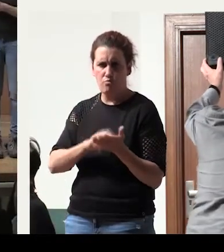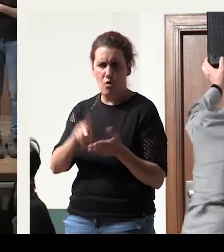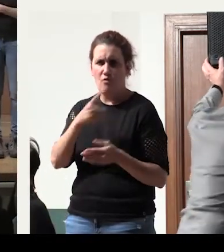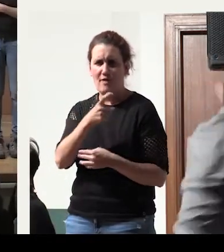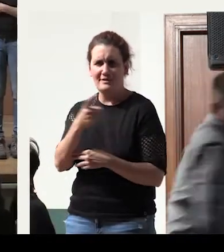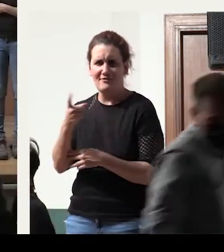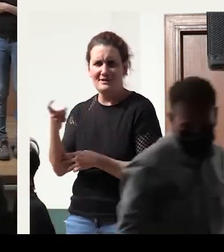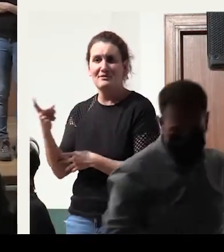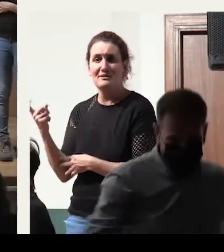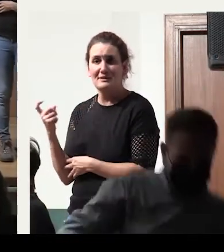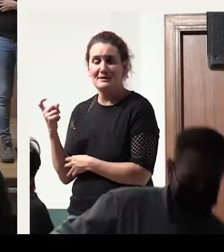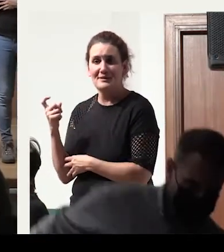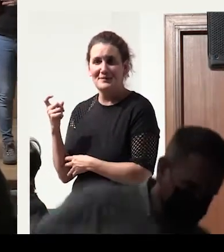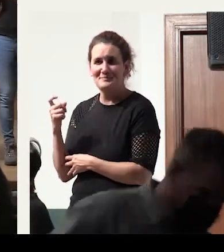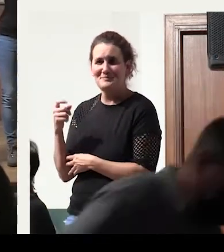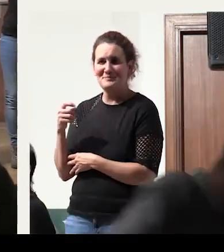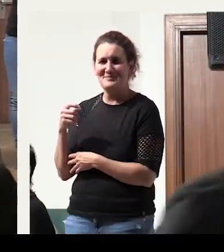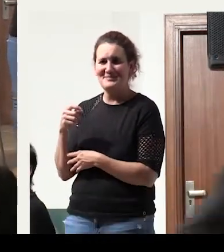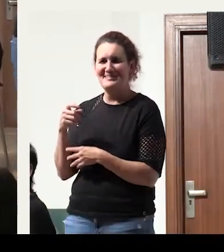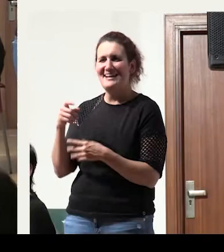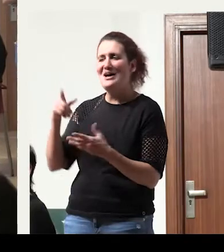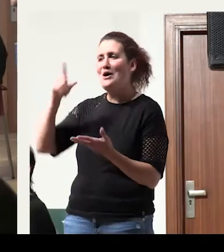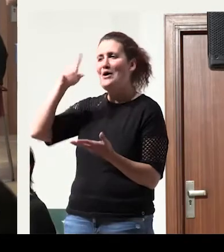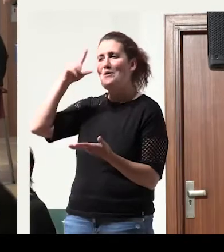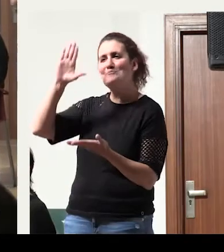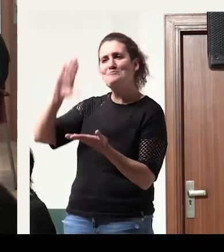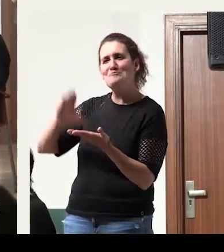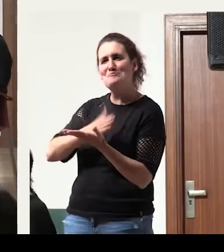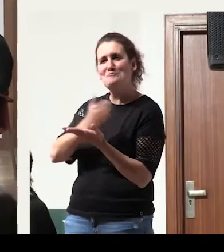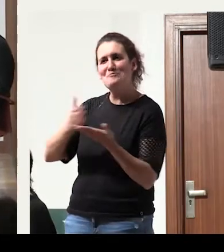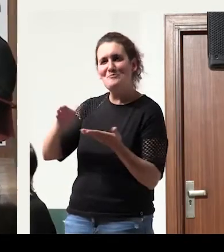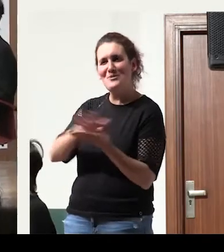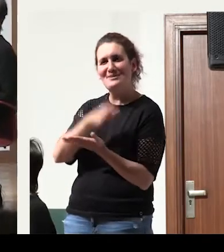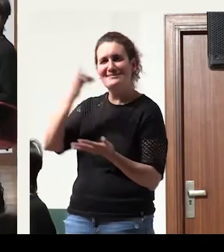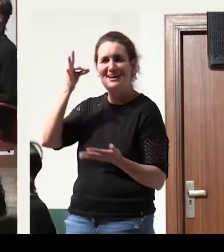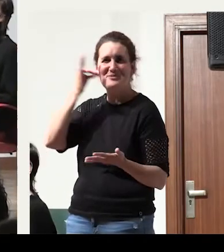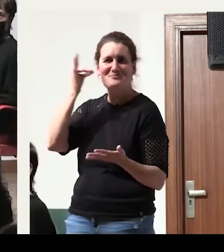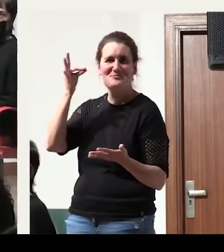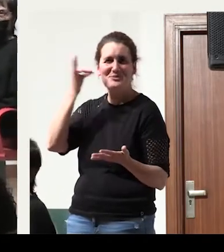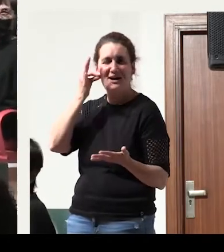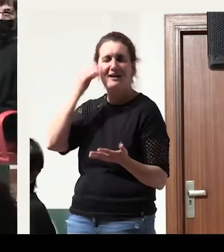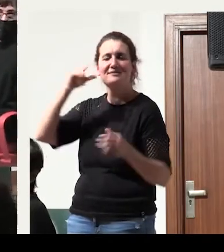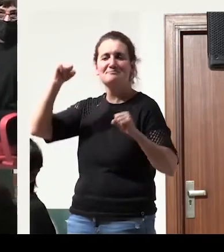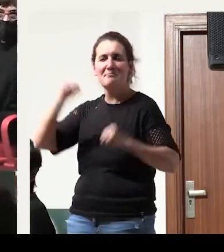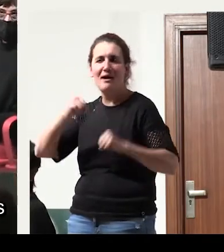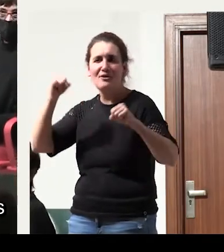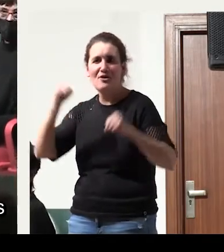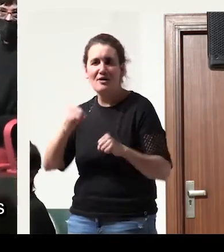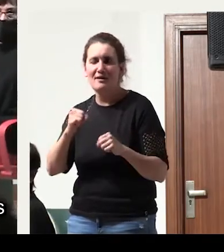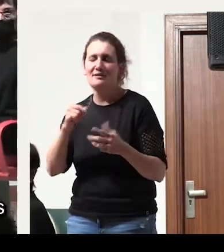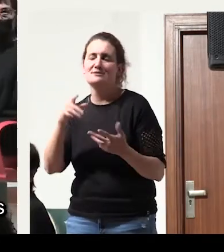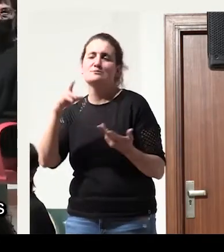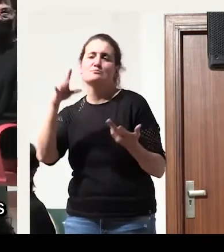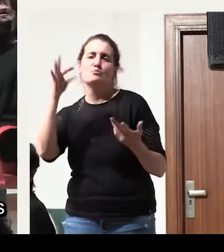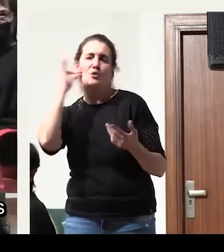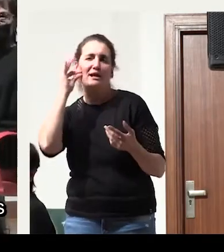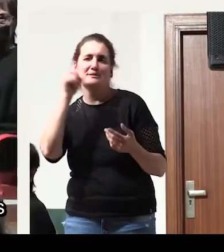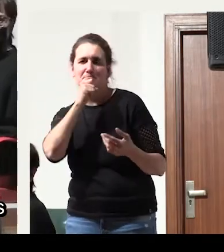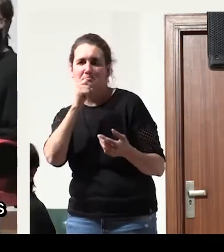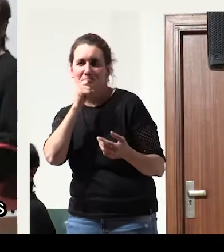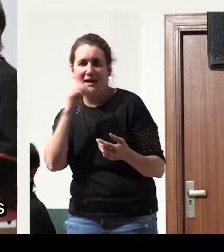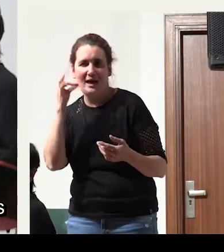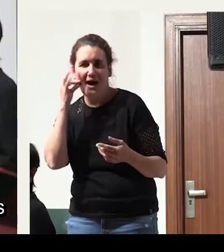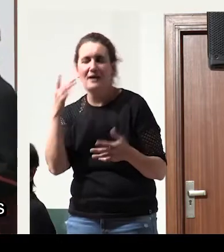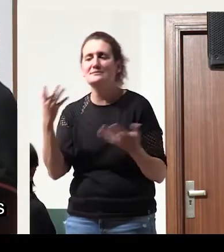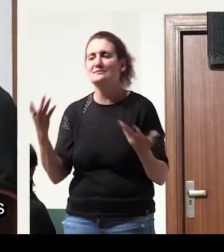poeta, con el tema de las mujeres y las mujeres mayores o las mujeres viejas, pueden ser los dos términos